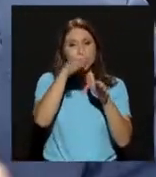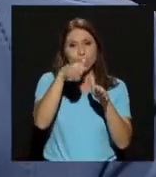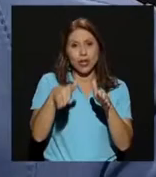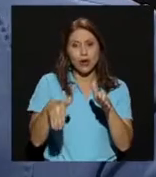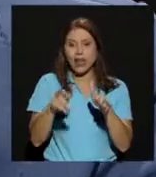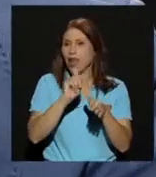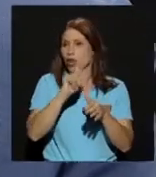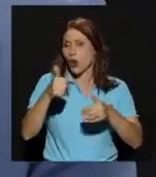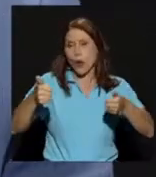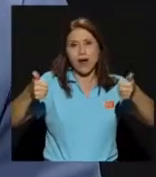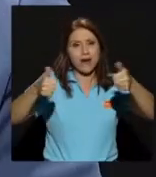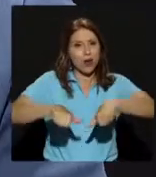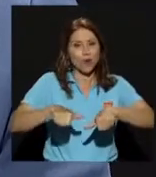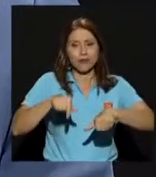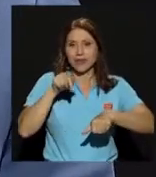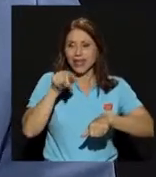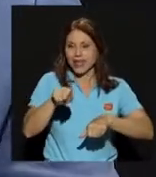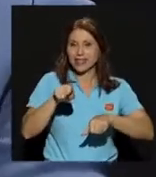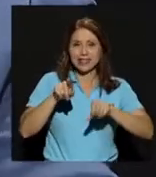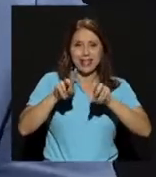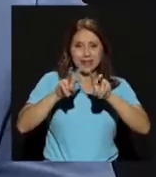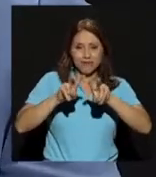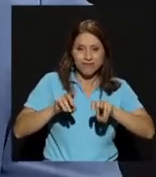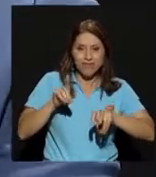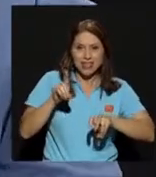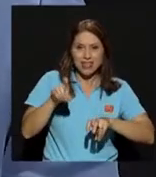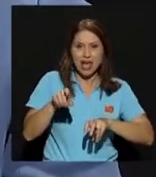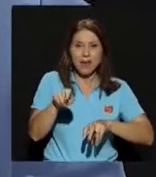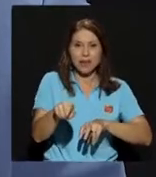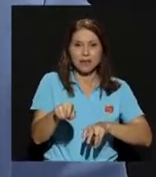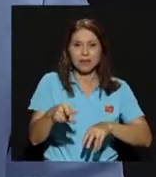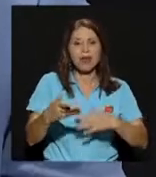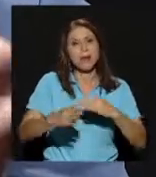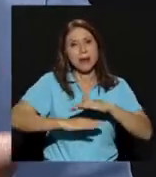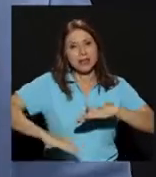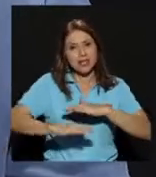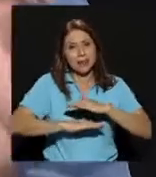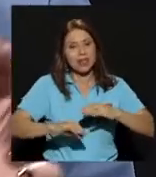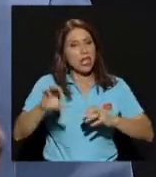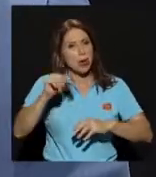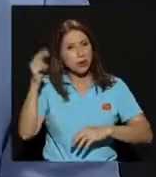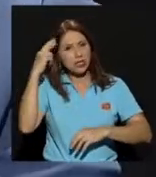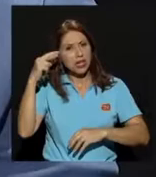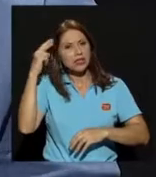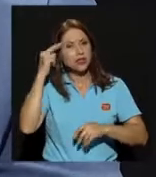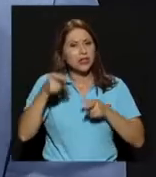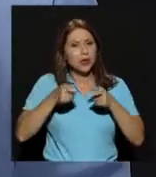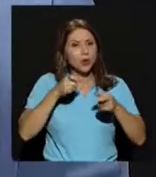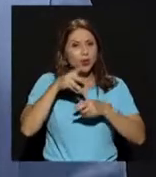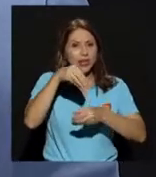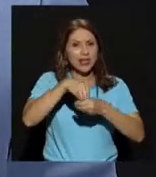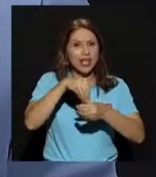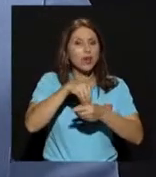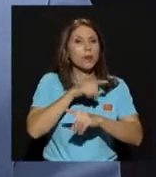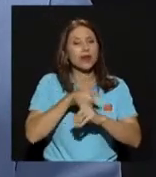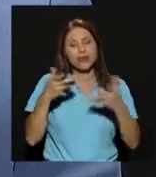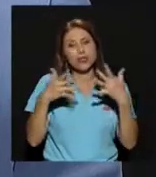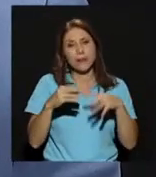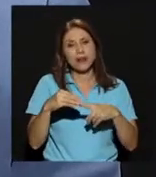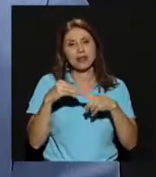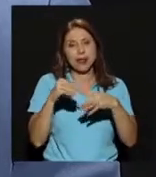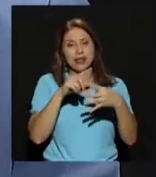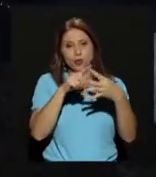avaló ese dictamen básicamente hay otras razones de control internet pero esas son las cuatro principales